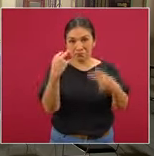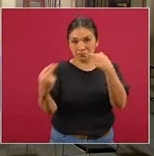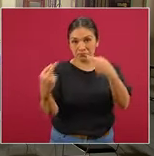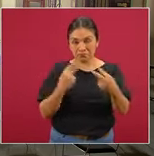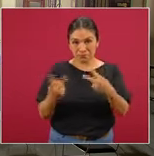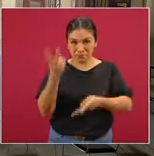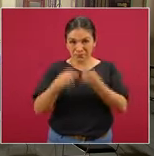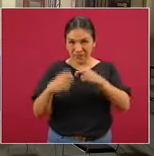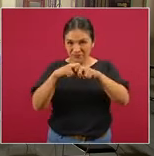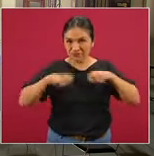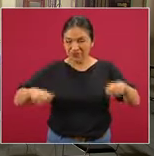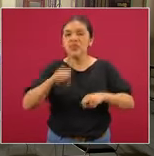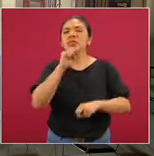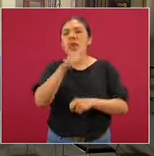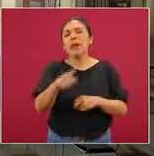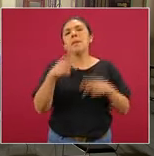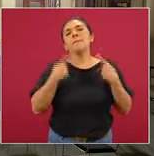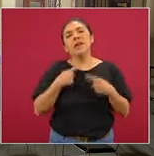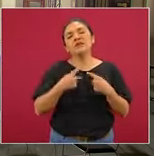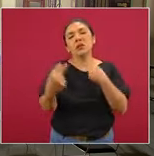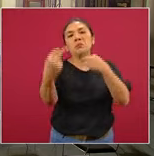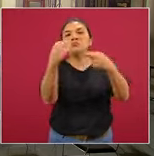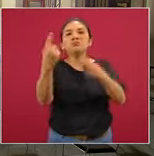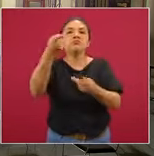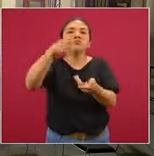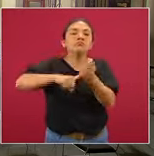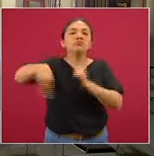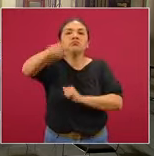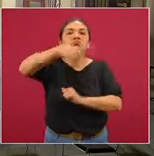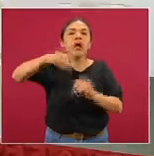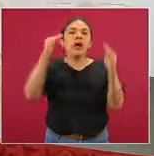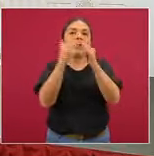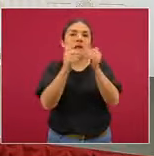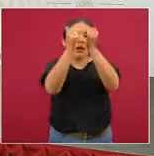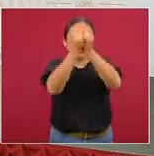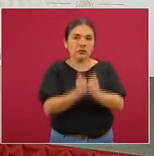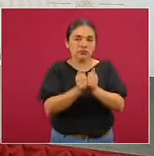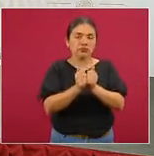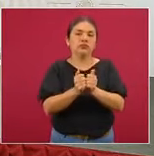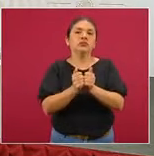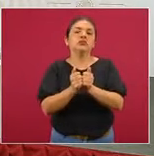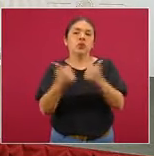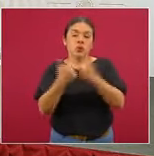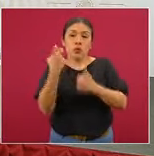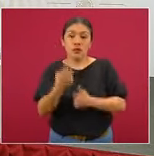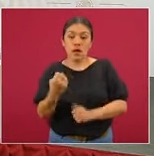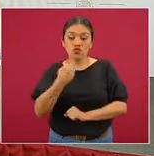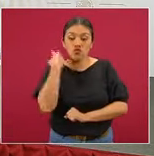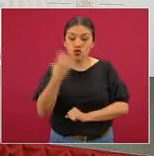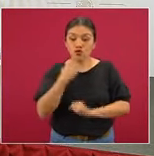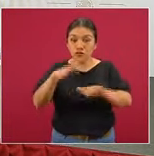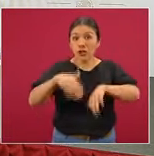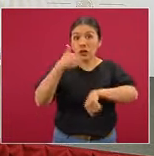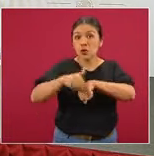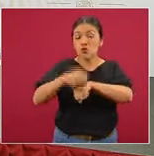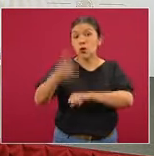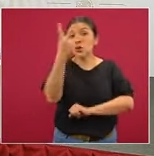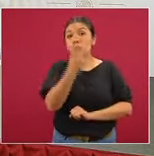aquí presentes, así como a las personas que nos hacen el favor de acompañarnos en esta conferencia vespertina